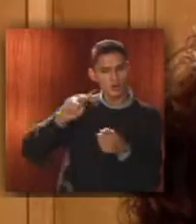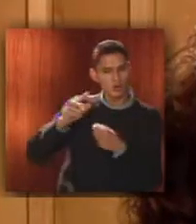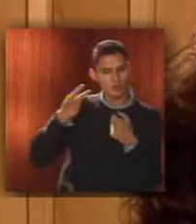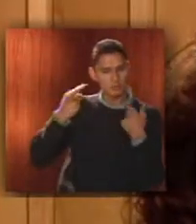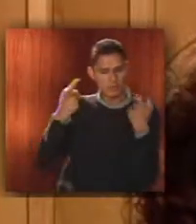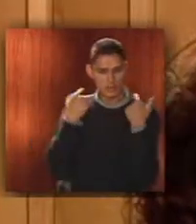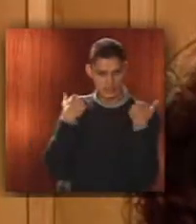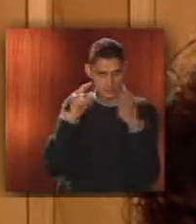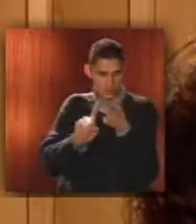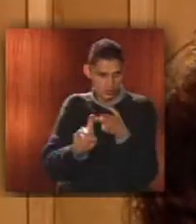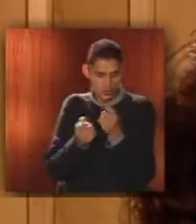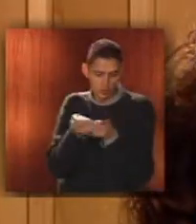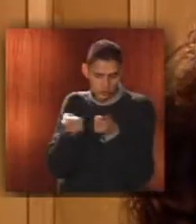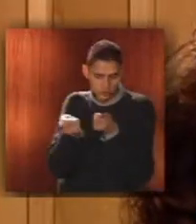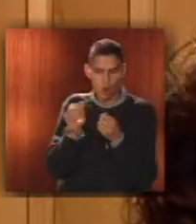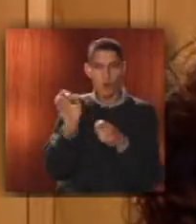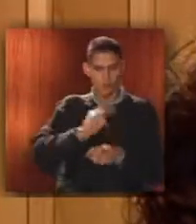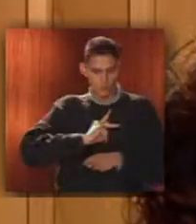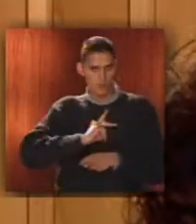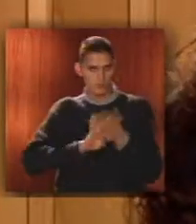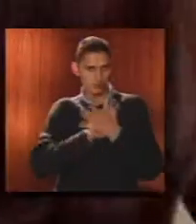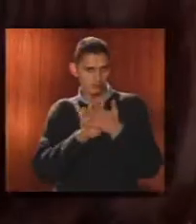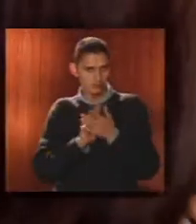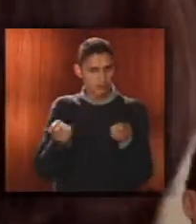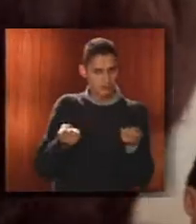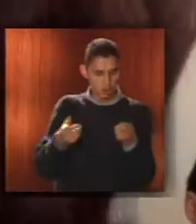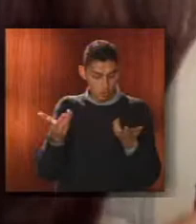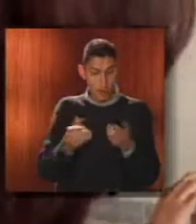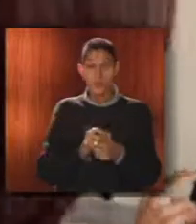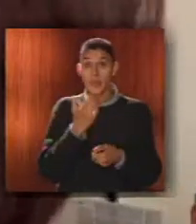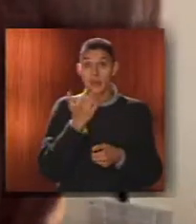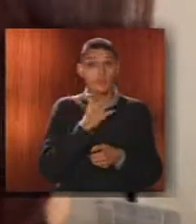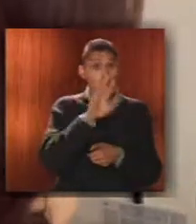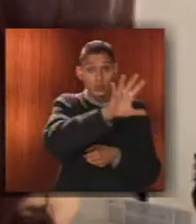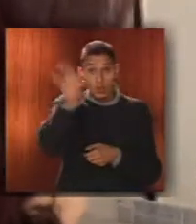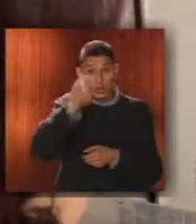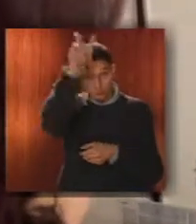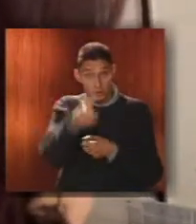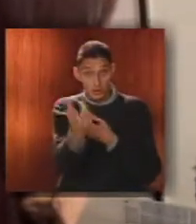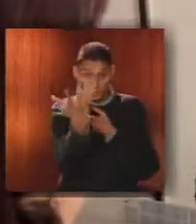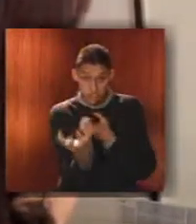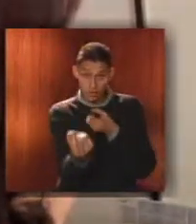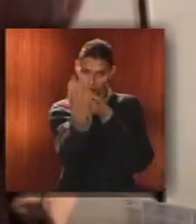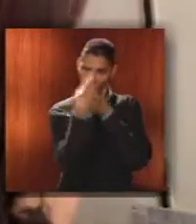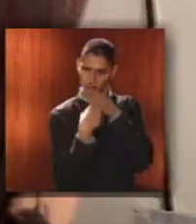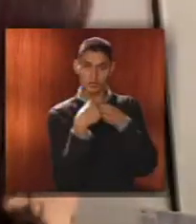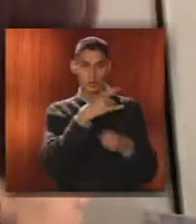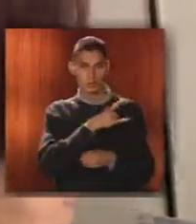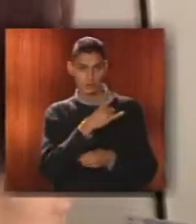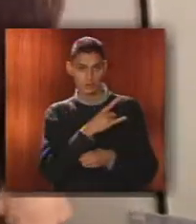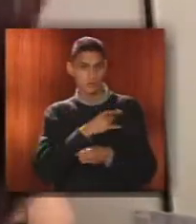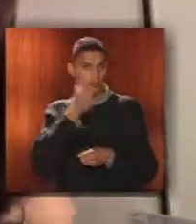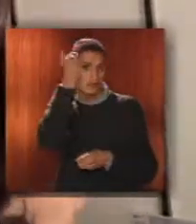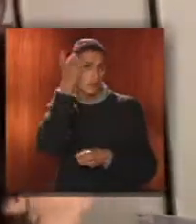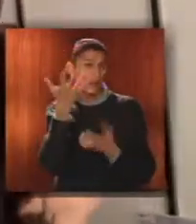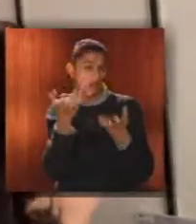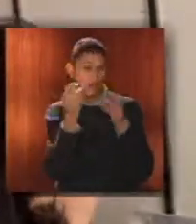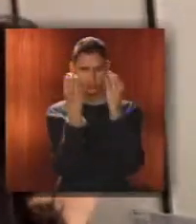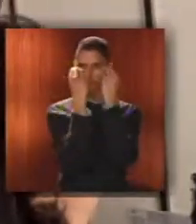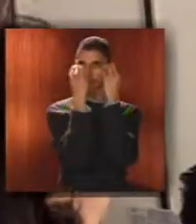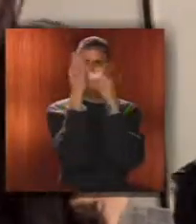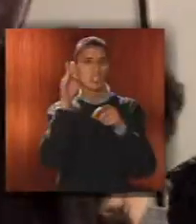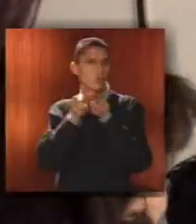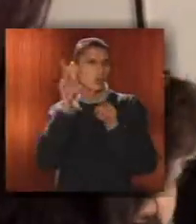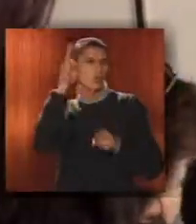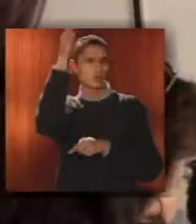manejo de la segunda lengua y en el manejo de su lengua propia. Todas las personas que quieran vincularse a la universidad a estudiar para